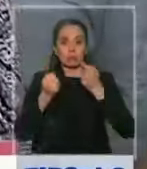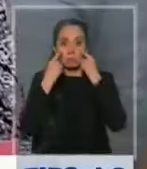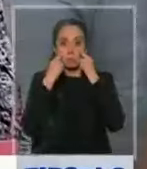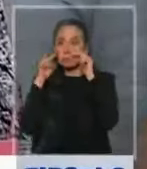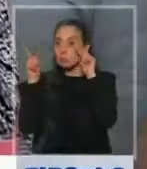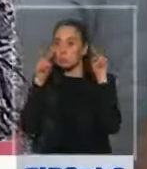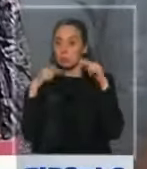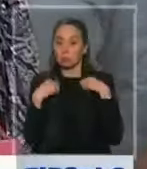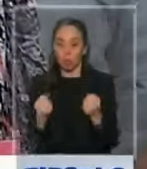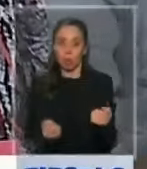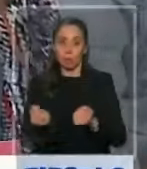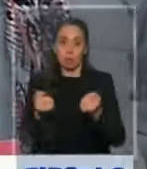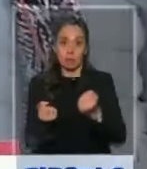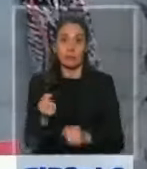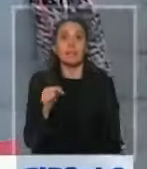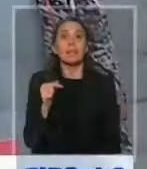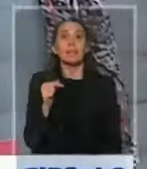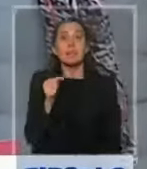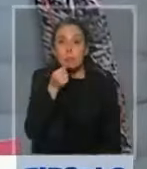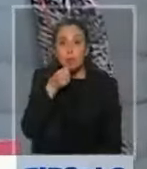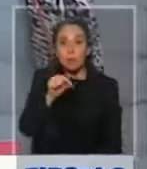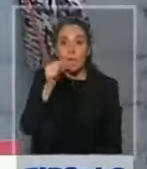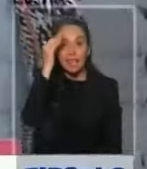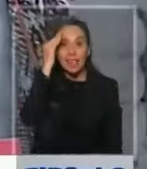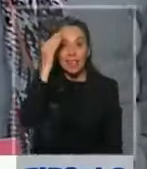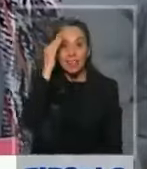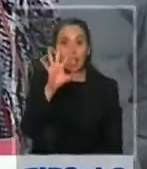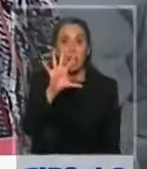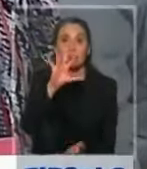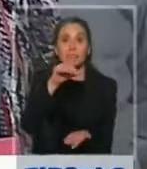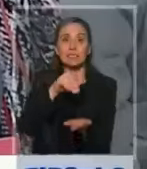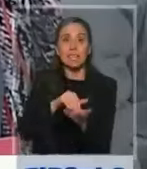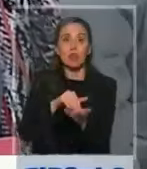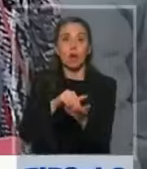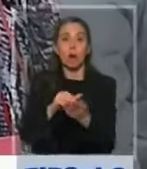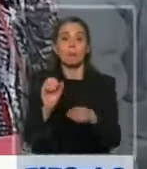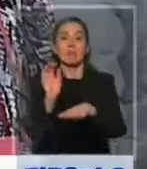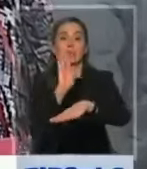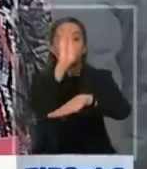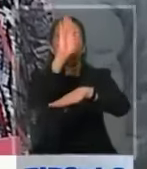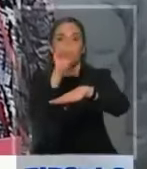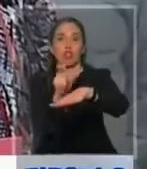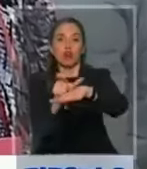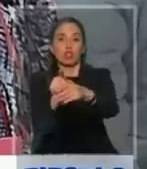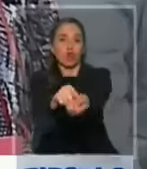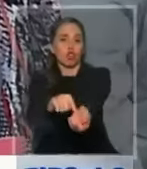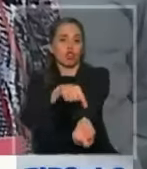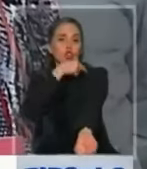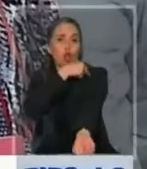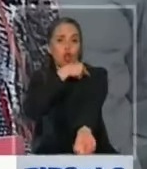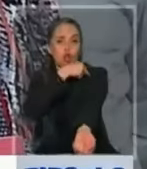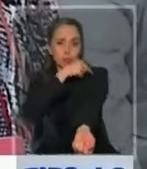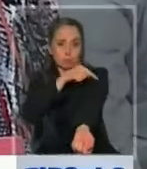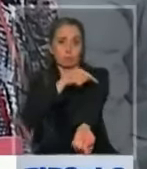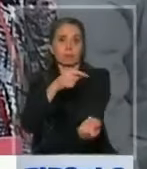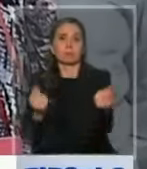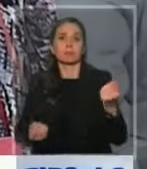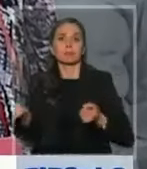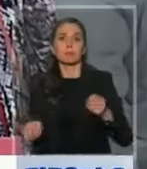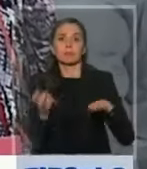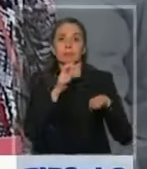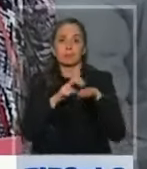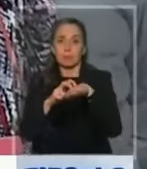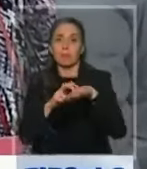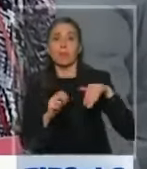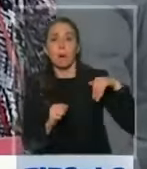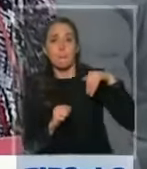uno. En estos días vamos a tener 5.000 controles a nivel nacional del transporte,